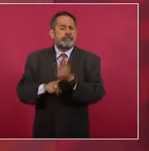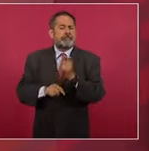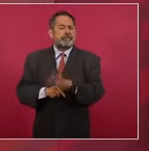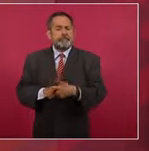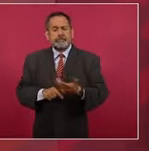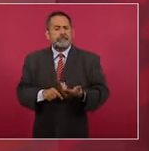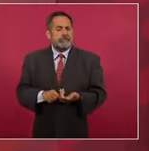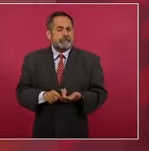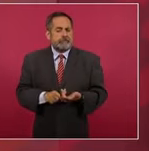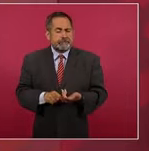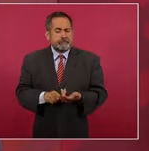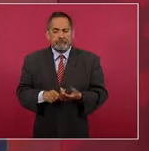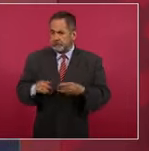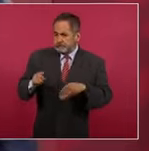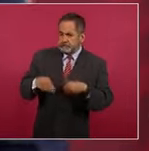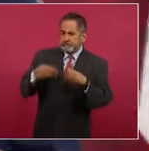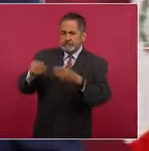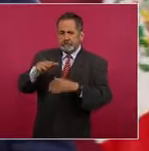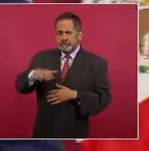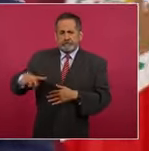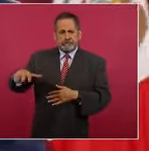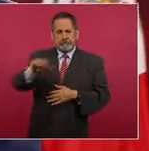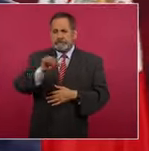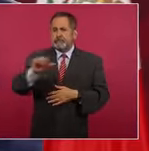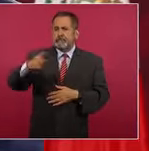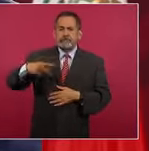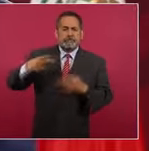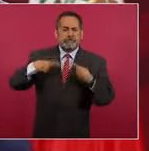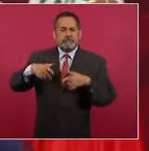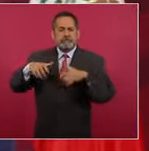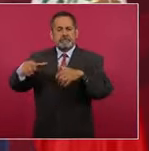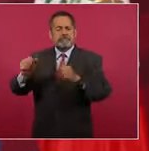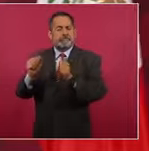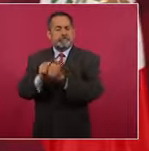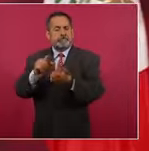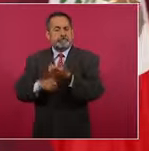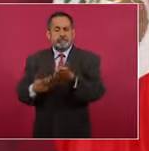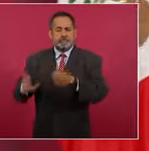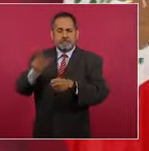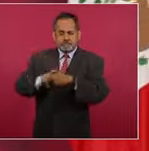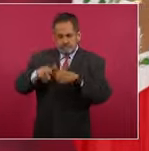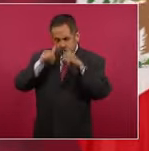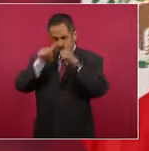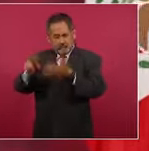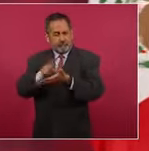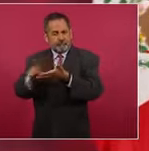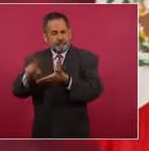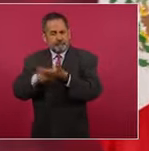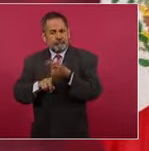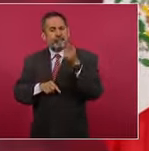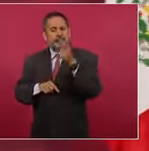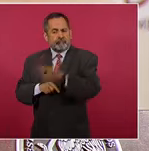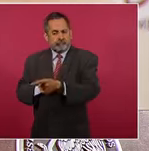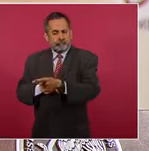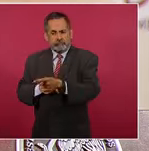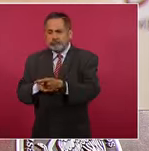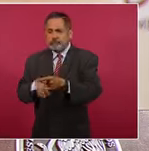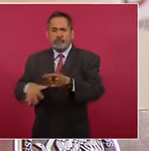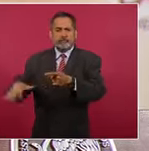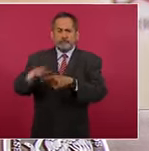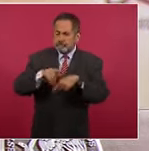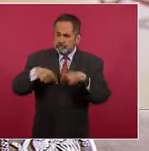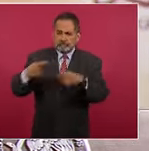se ofrezca a la población como un derecho y que sea universal y